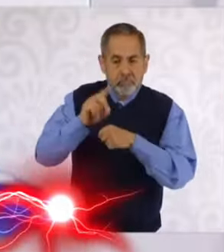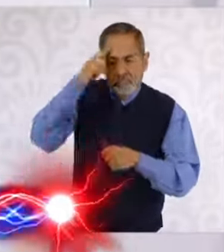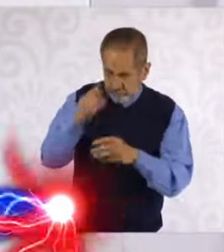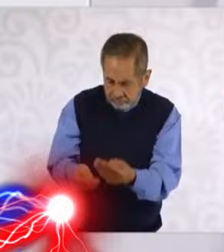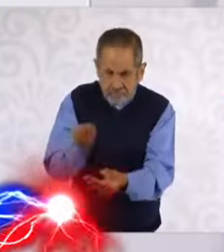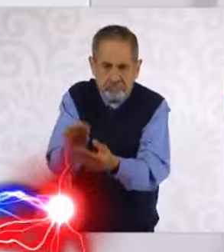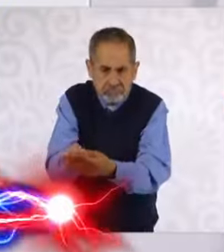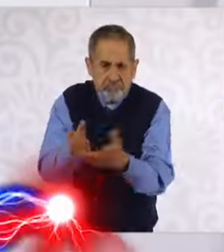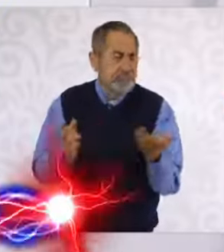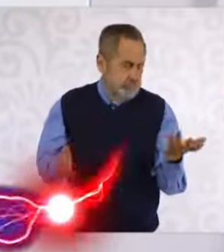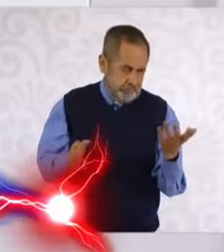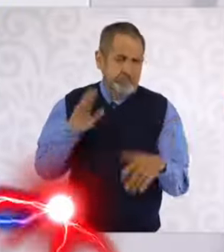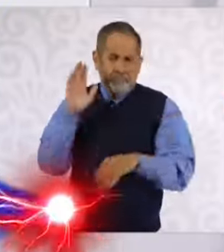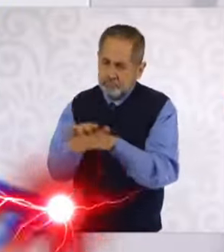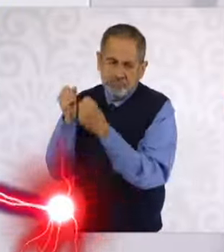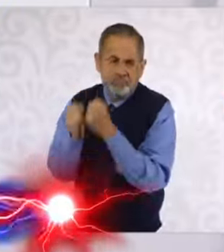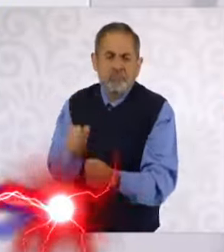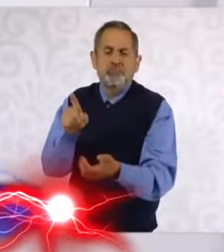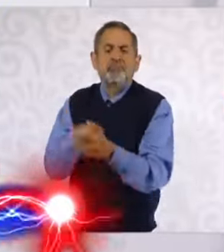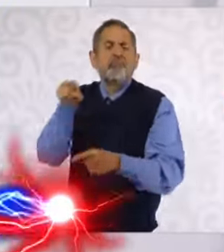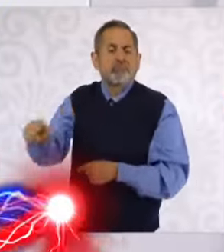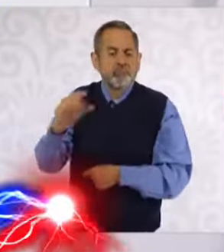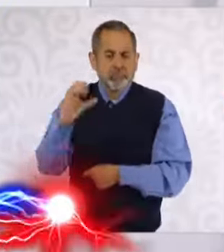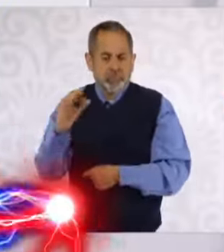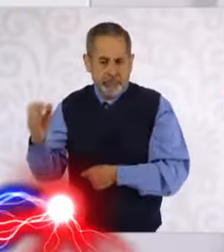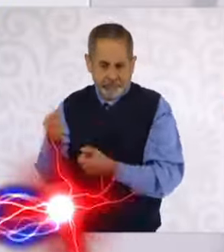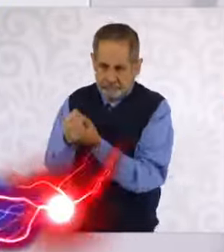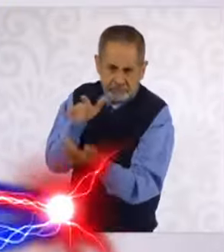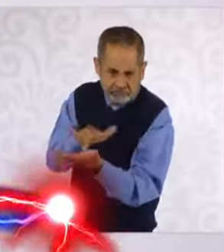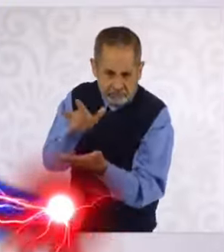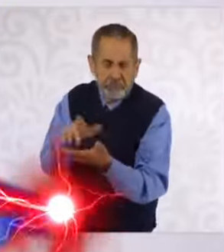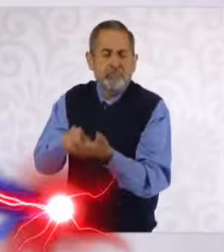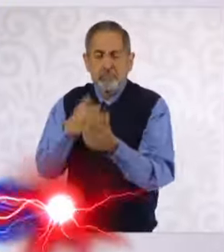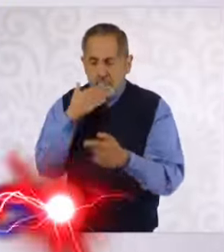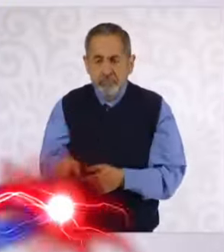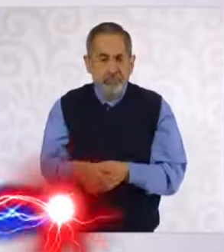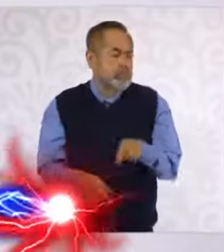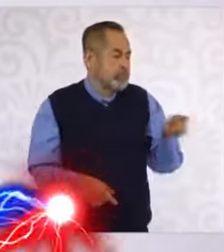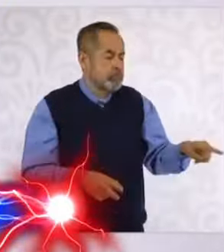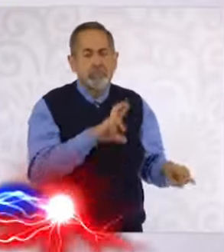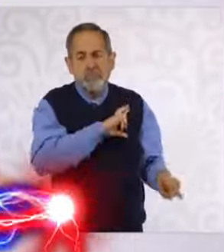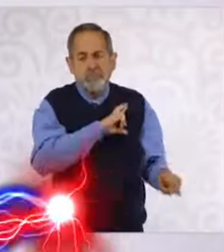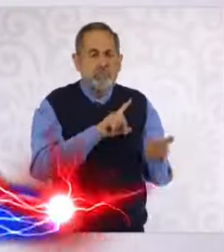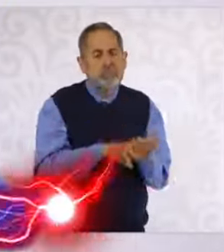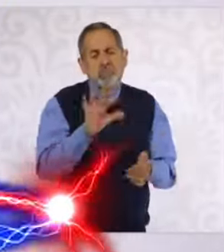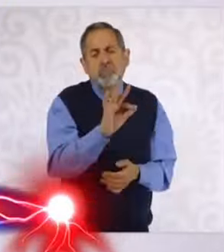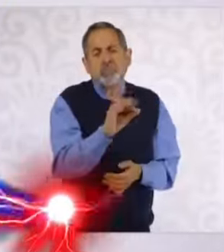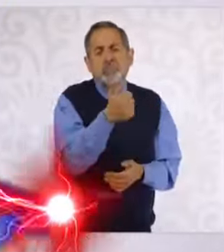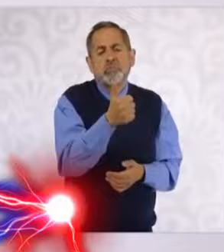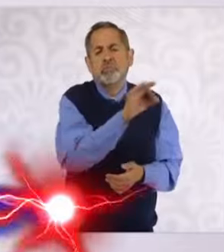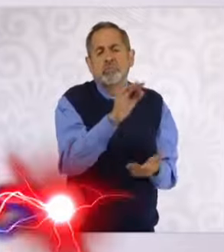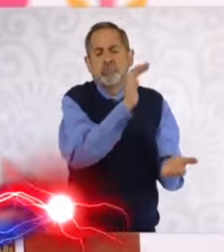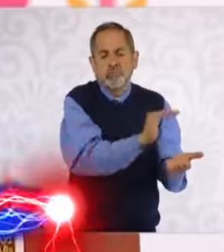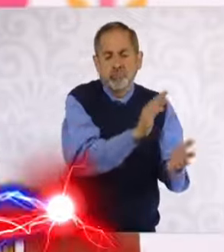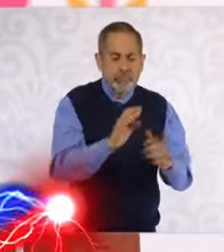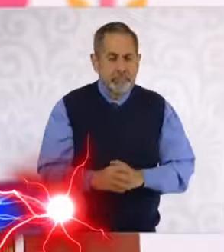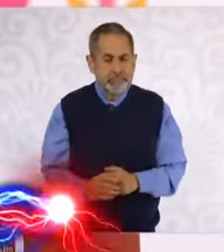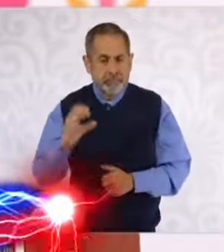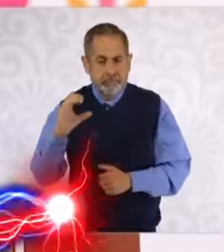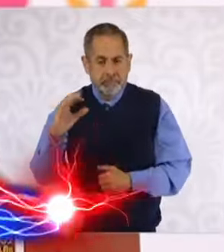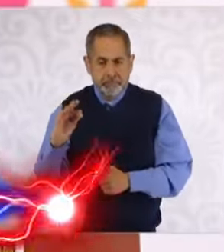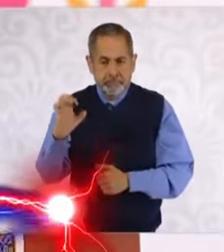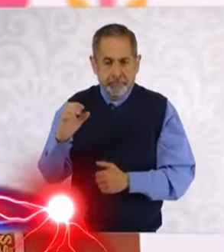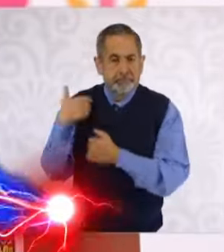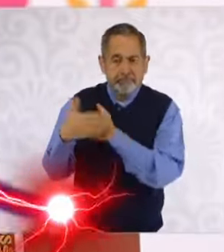se fortalece a la Comisión Federal de Electricidad y 46% de generación eléctrica privada. CFE va a